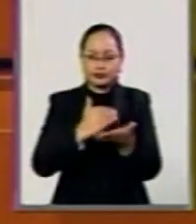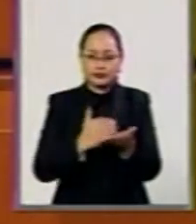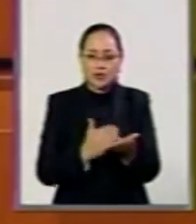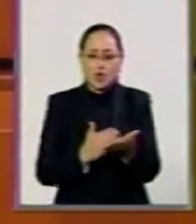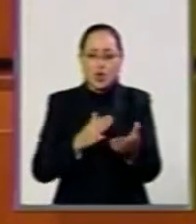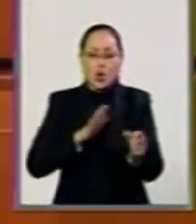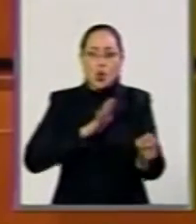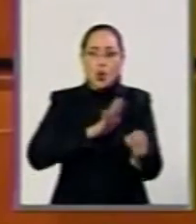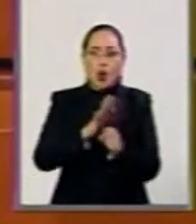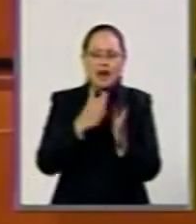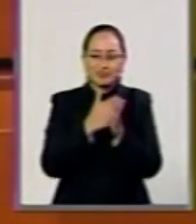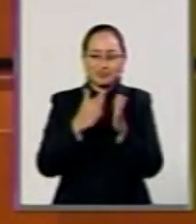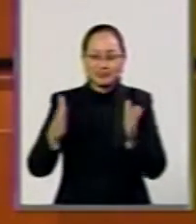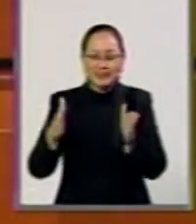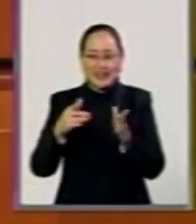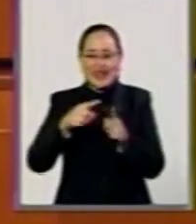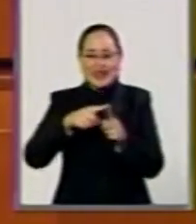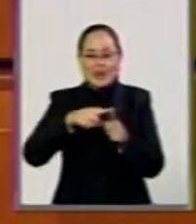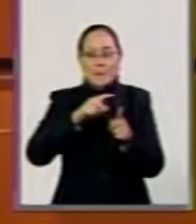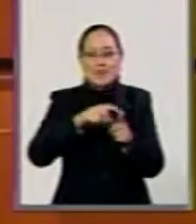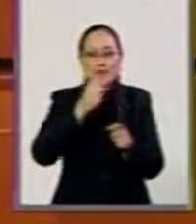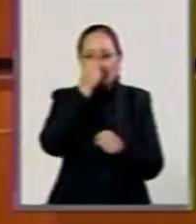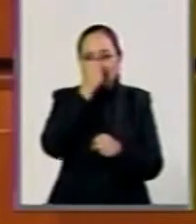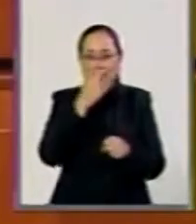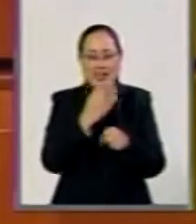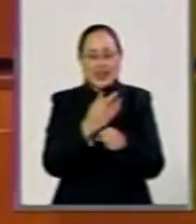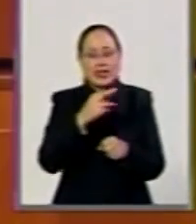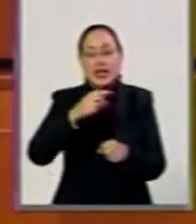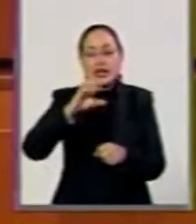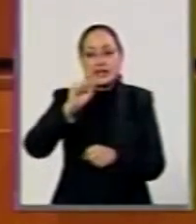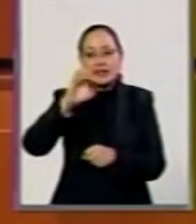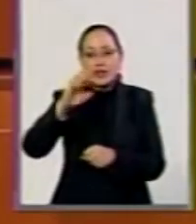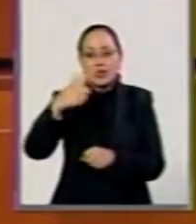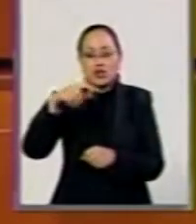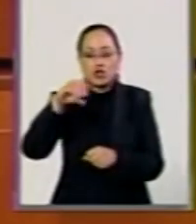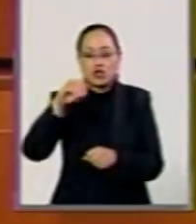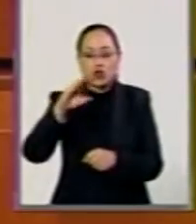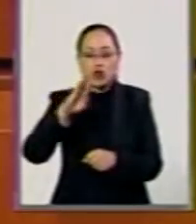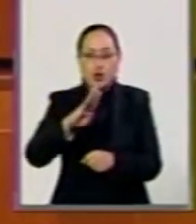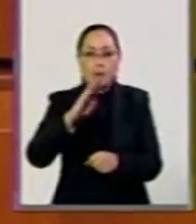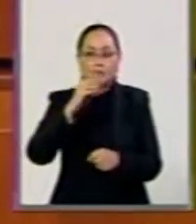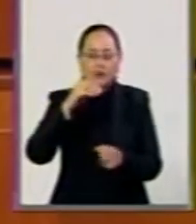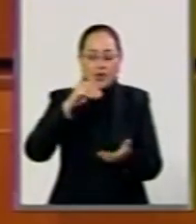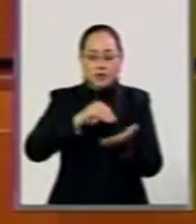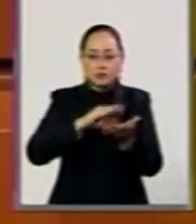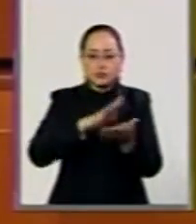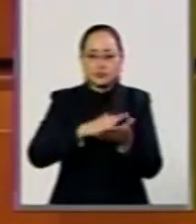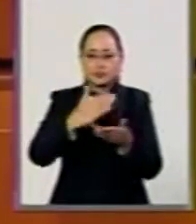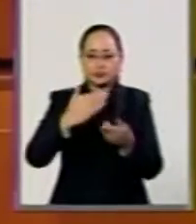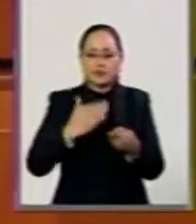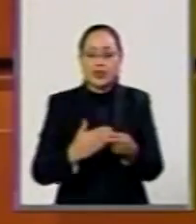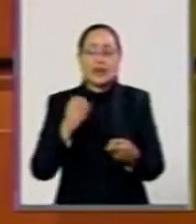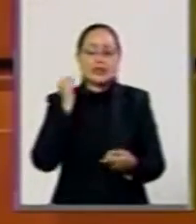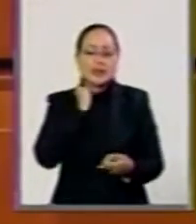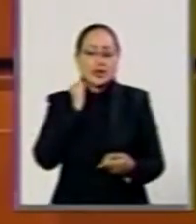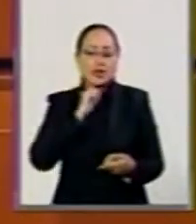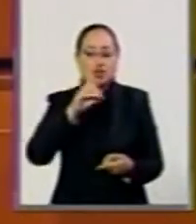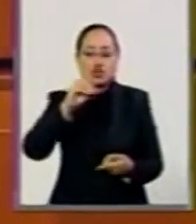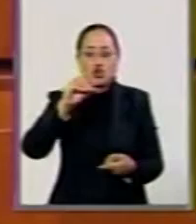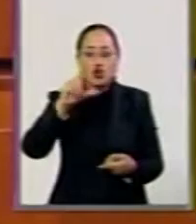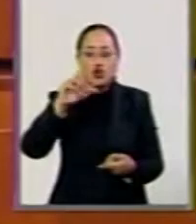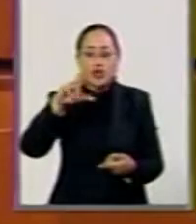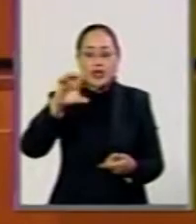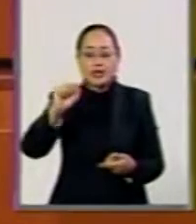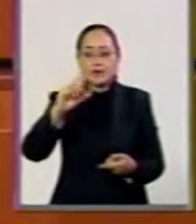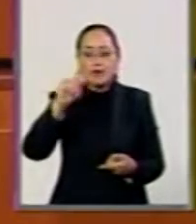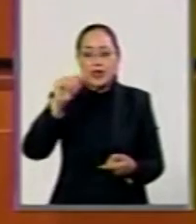clasificación de contenidos que emitió la Secretaría de Gobernación. Un punto de acuerdo era asignado por la senadora Dolores Padierna, por